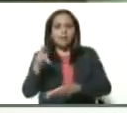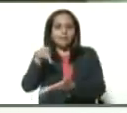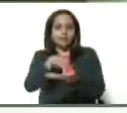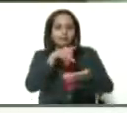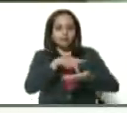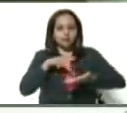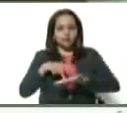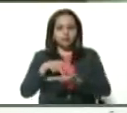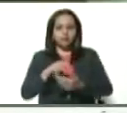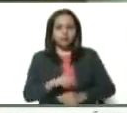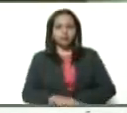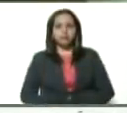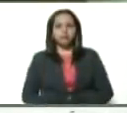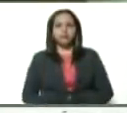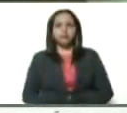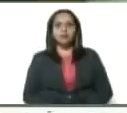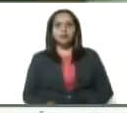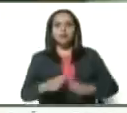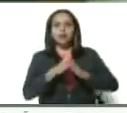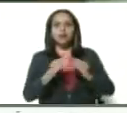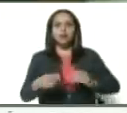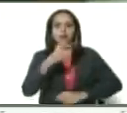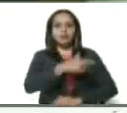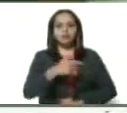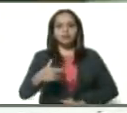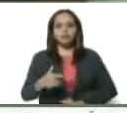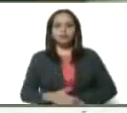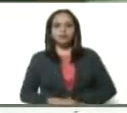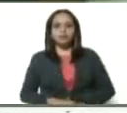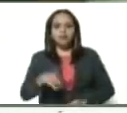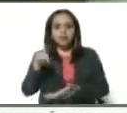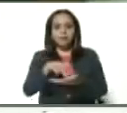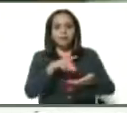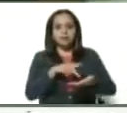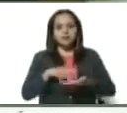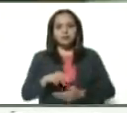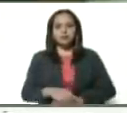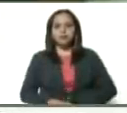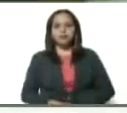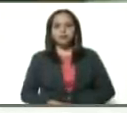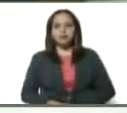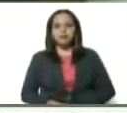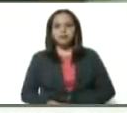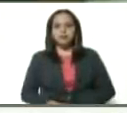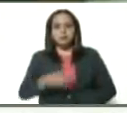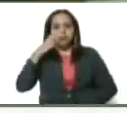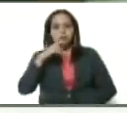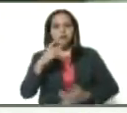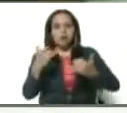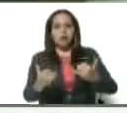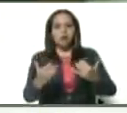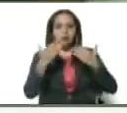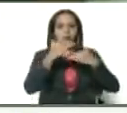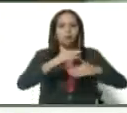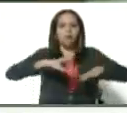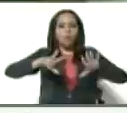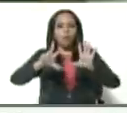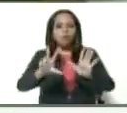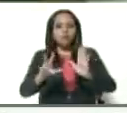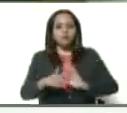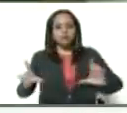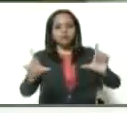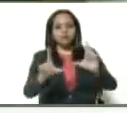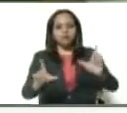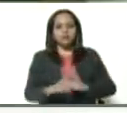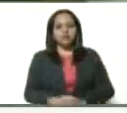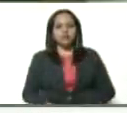niñas, todas las actrices, todos los actores. Vamos por el capítulo 8, ¿no? 8, del 8 para el